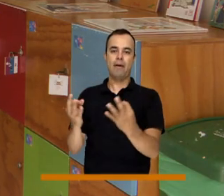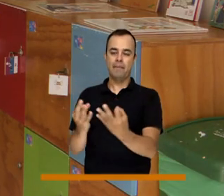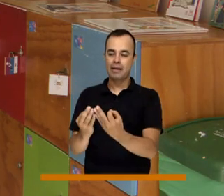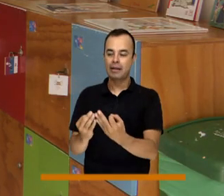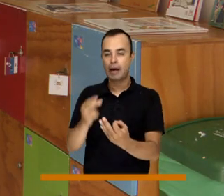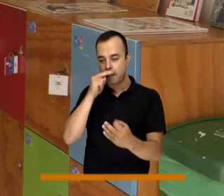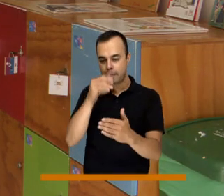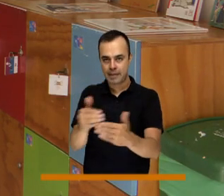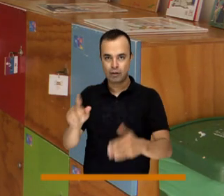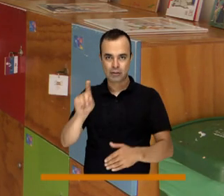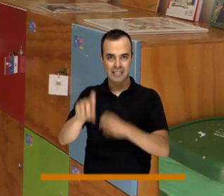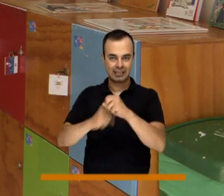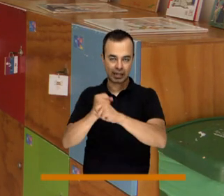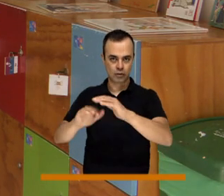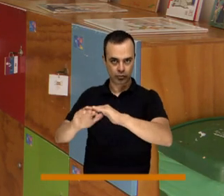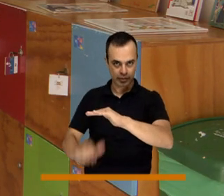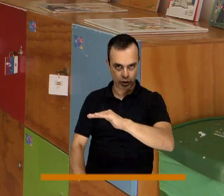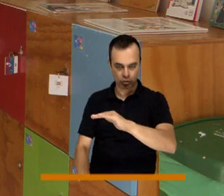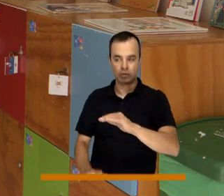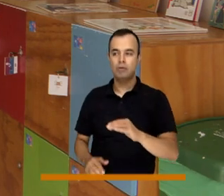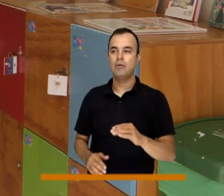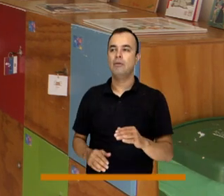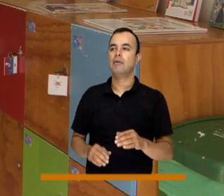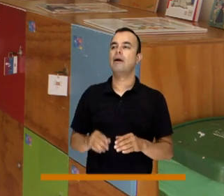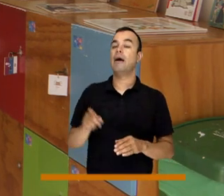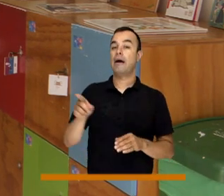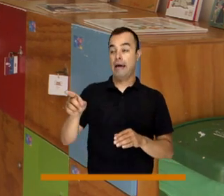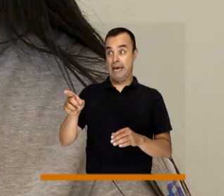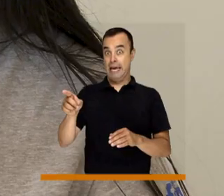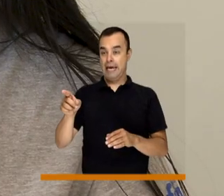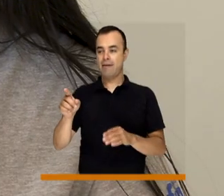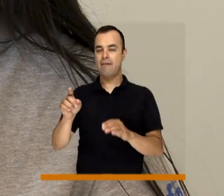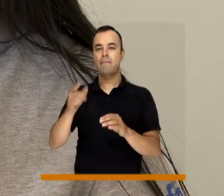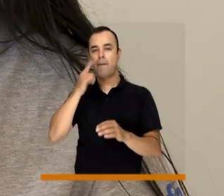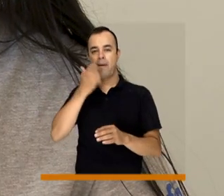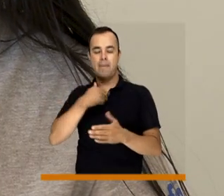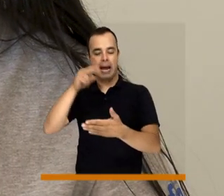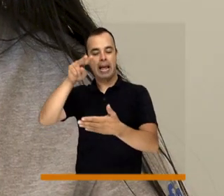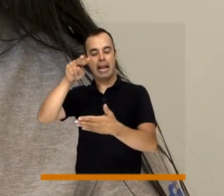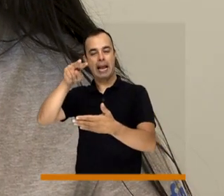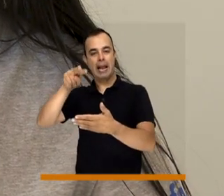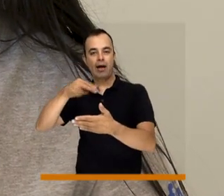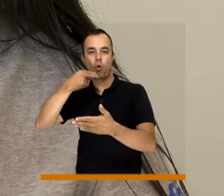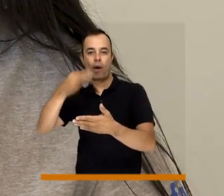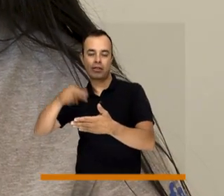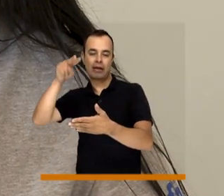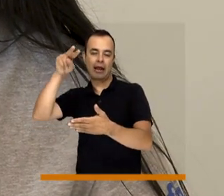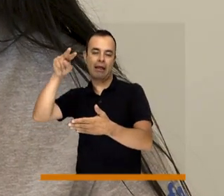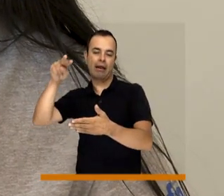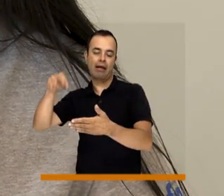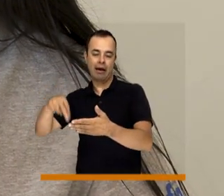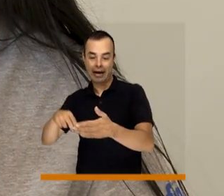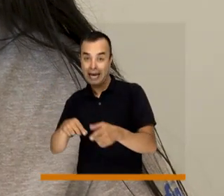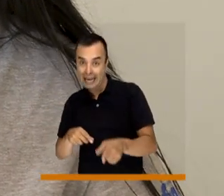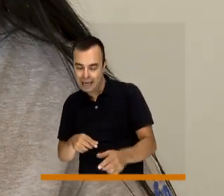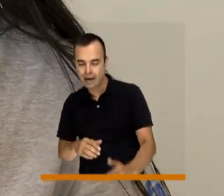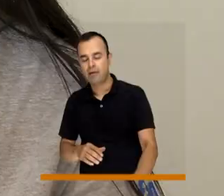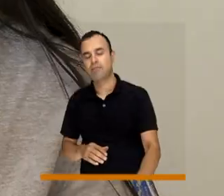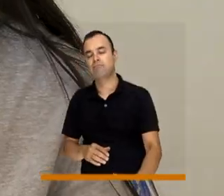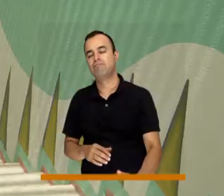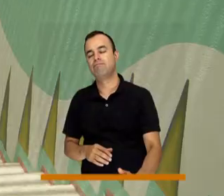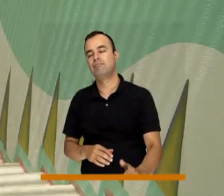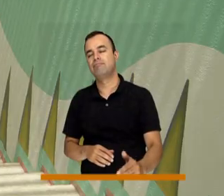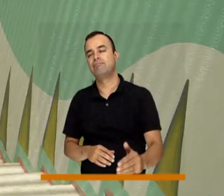niños menores de 6 años, que la familia lee con ese bebé cuentos, se disminuye